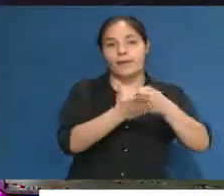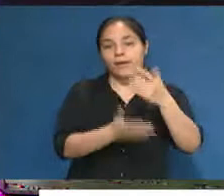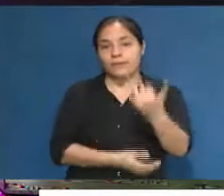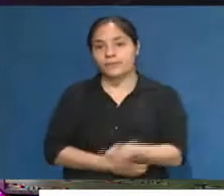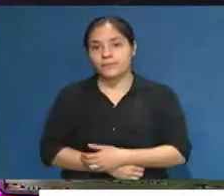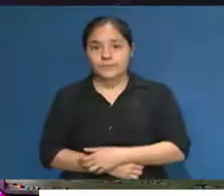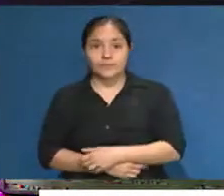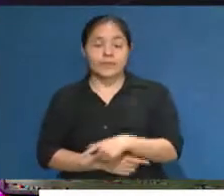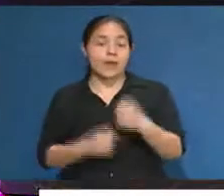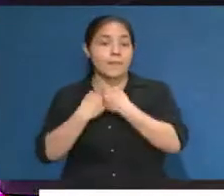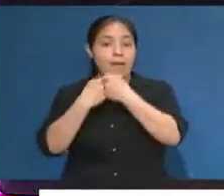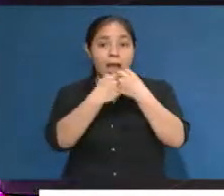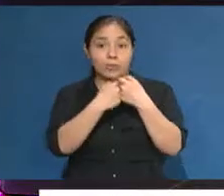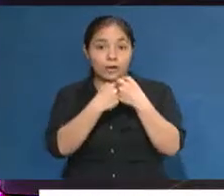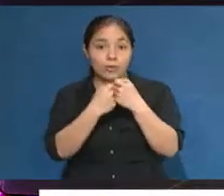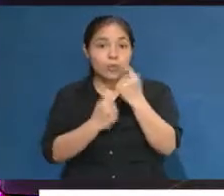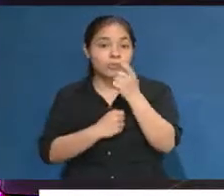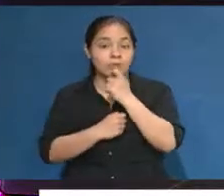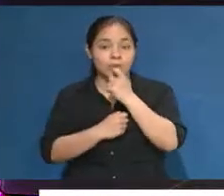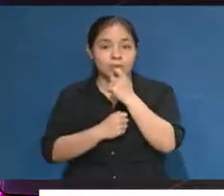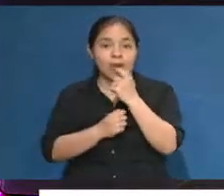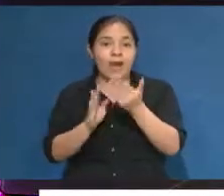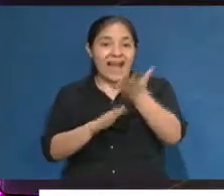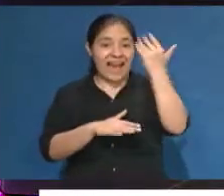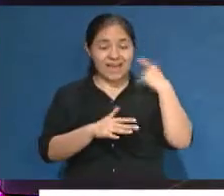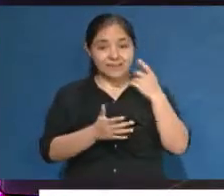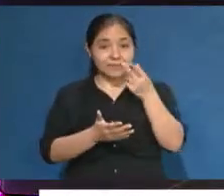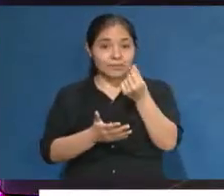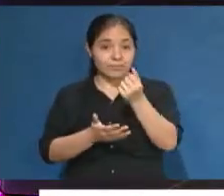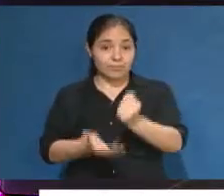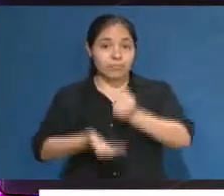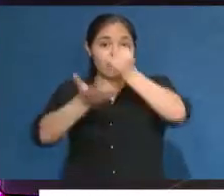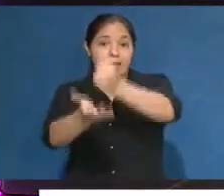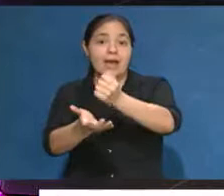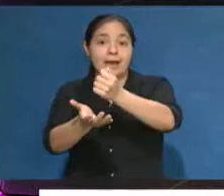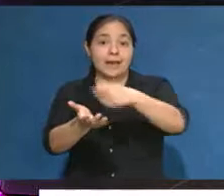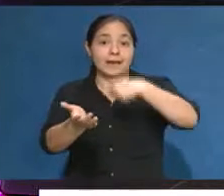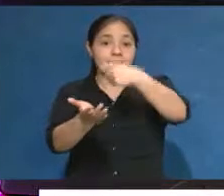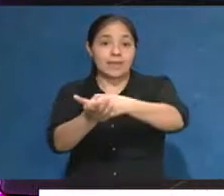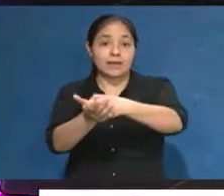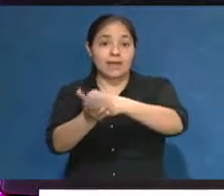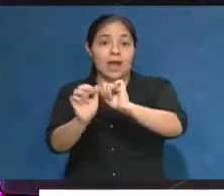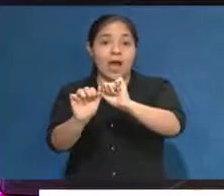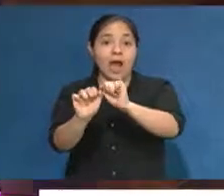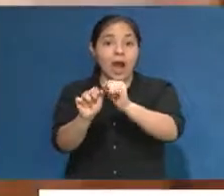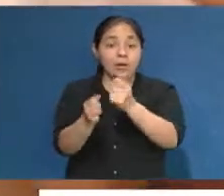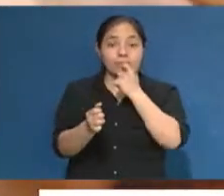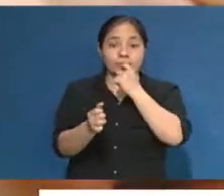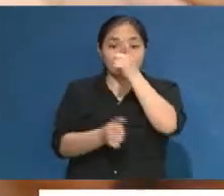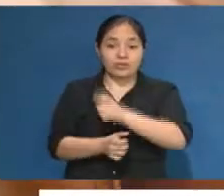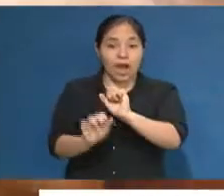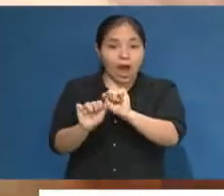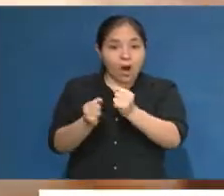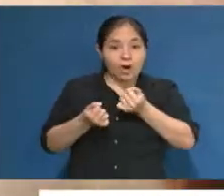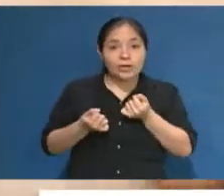de esta resolución es que se elimina la bonificación que se otorgaba a los usuarios residenciales de gas natural que ahorraban en su consumo. ¿Cómo era esto?